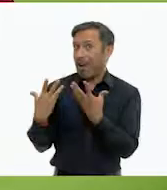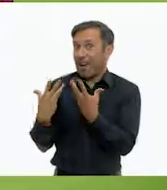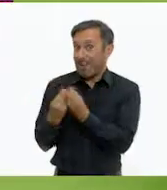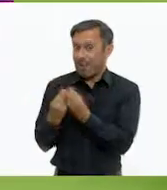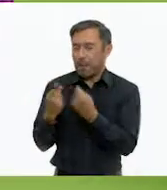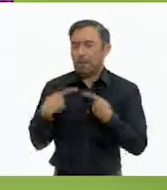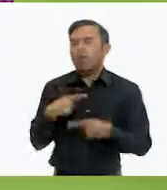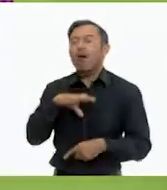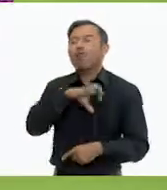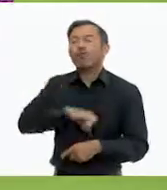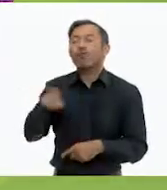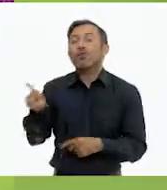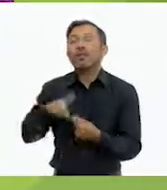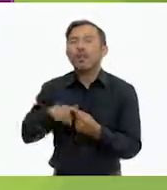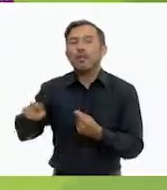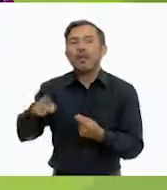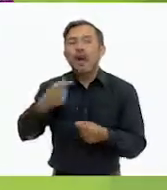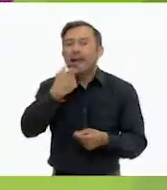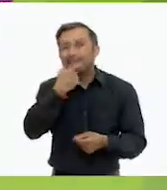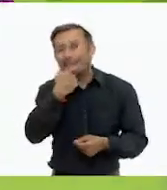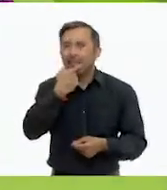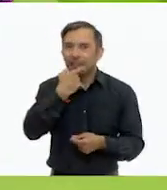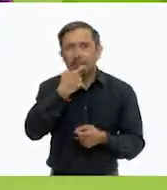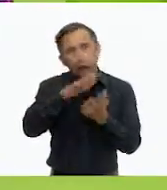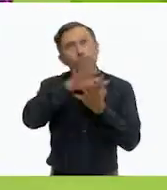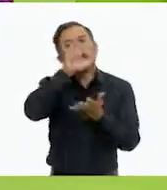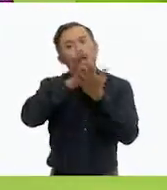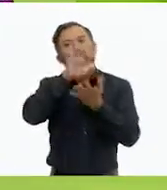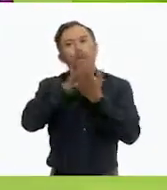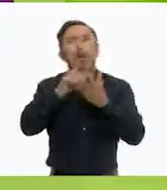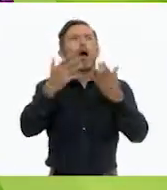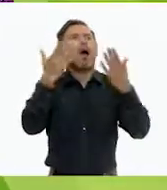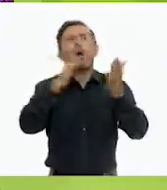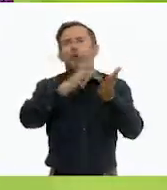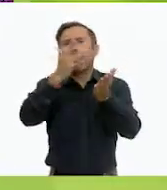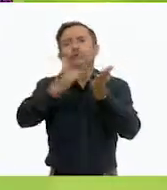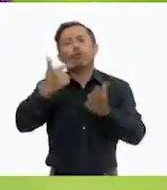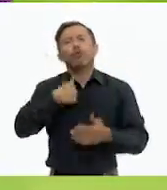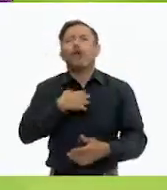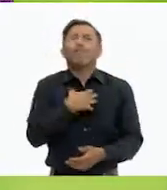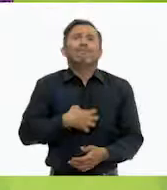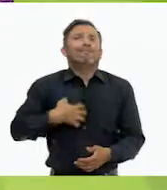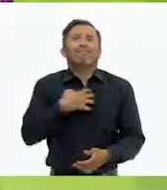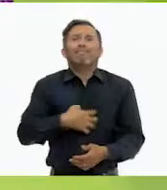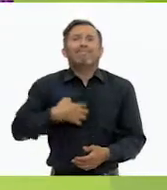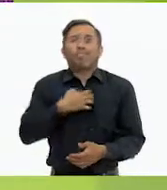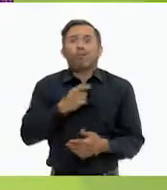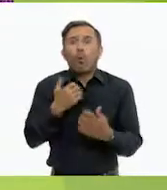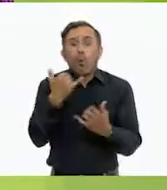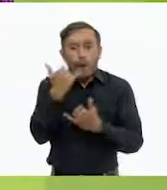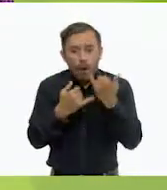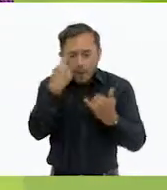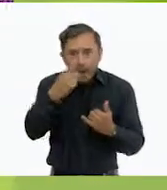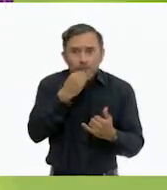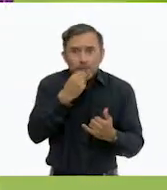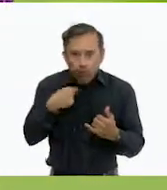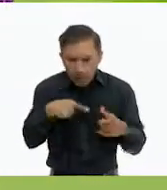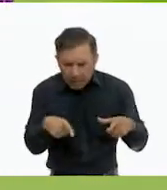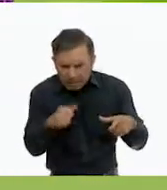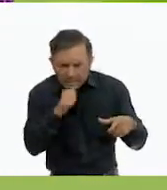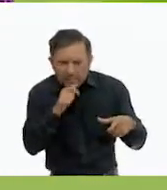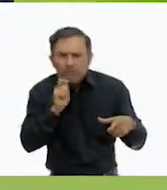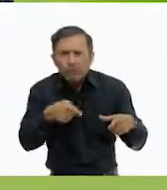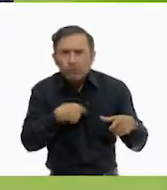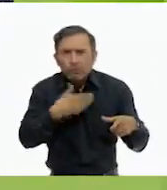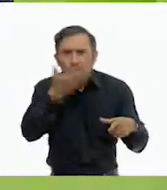Galletas. Gracias, gracias, gracias. Yo estar contento por jugar juegos de comer. Lo sé. ¿Cómo jugar este? Es